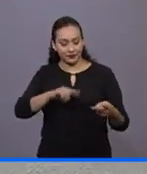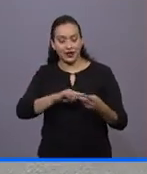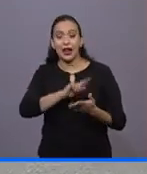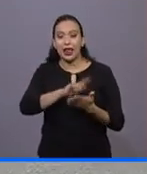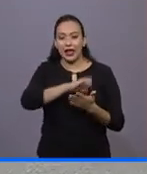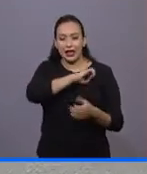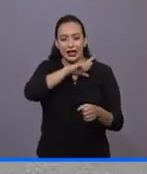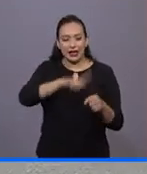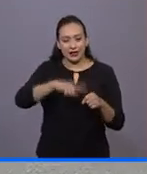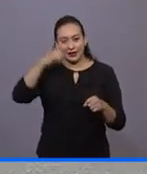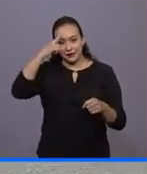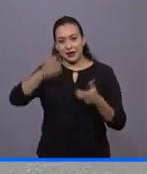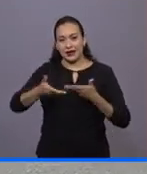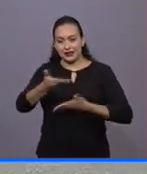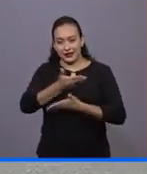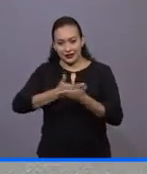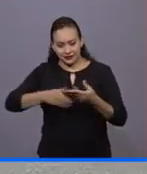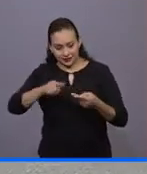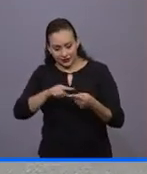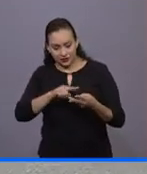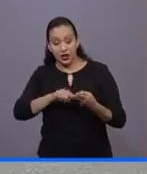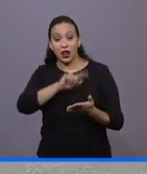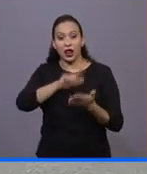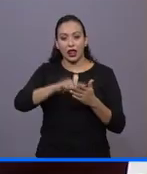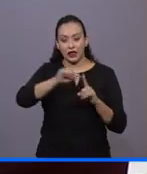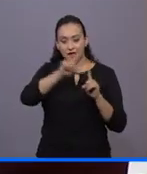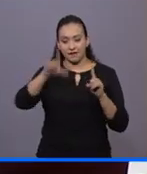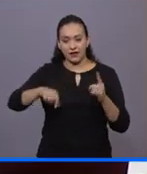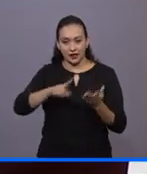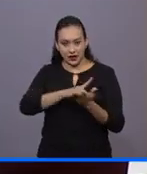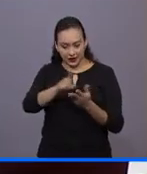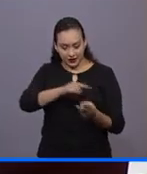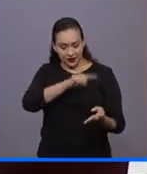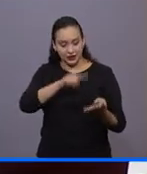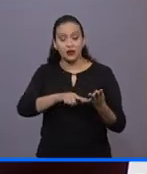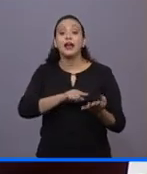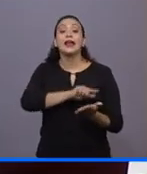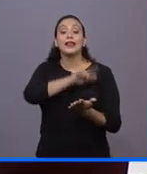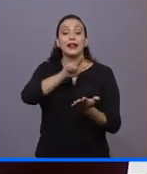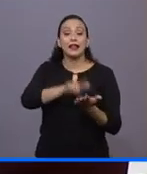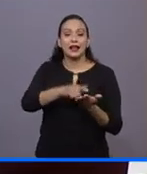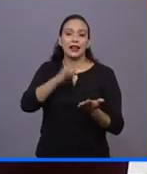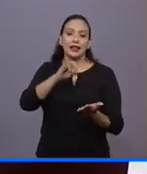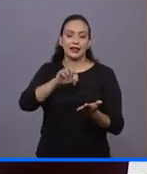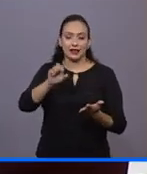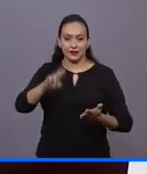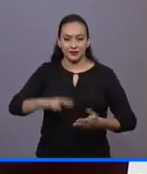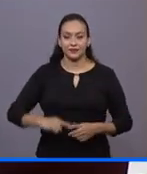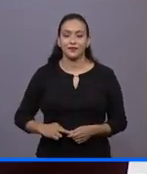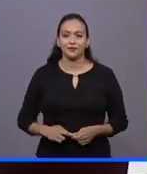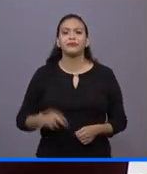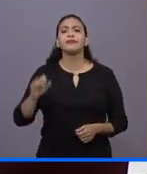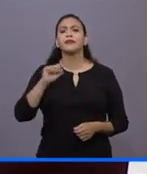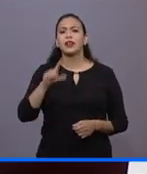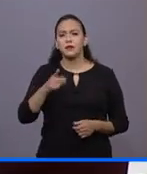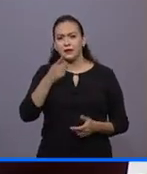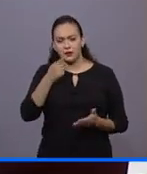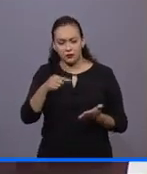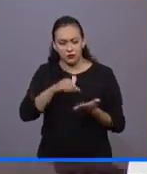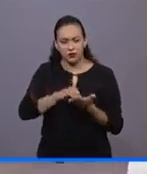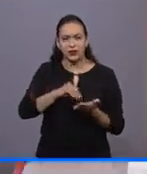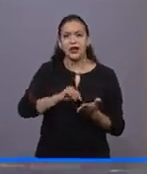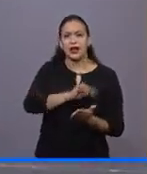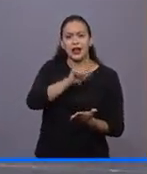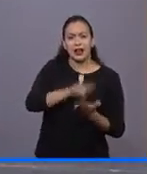Especial sobre Producción y Servicios, de la Ley Federal de Derechos y de la Ley del Impuesto sobre la Renta, además de abrogar la Ley del